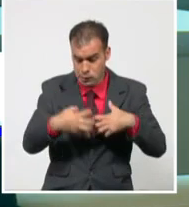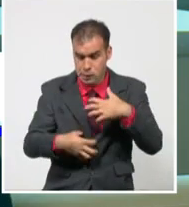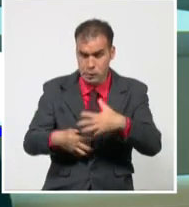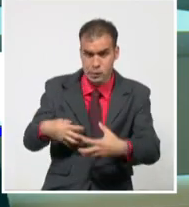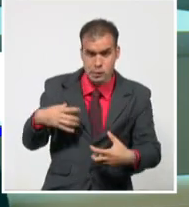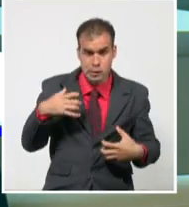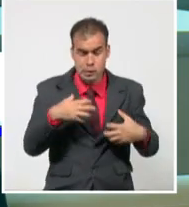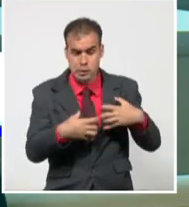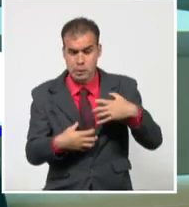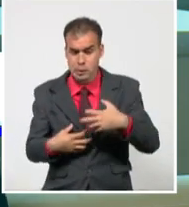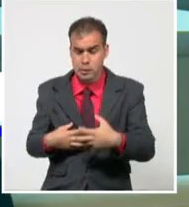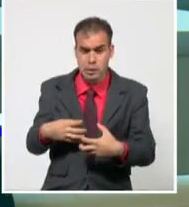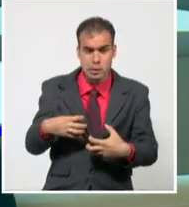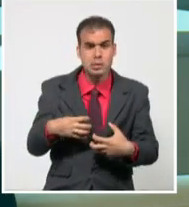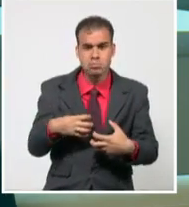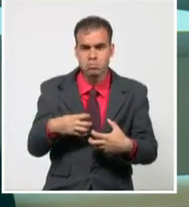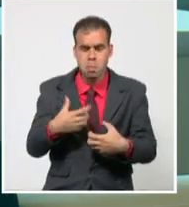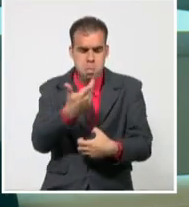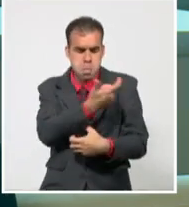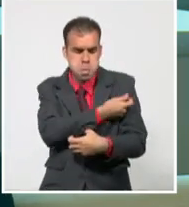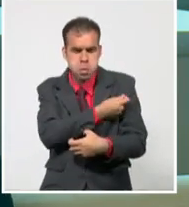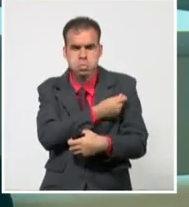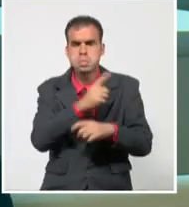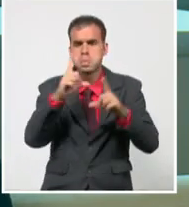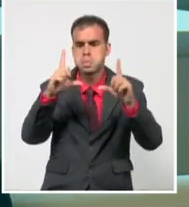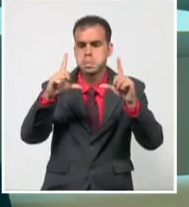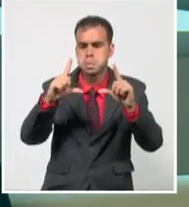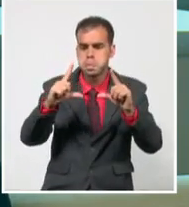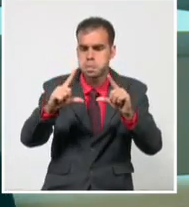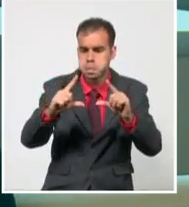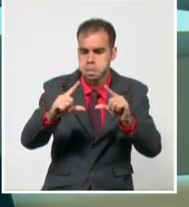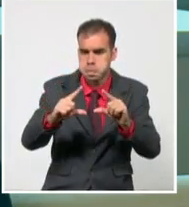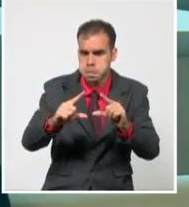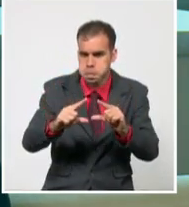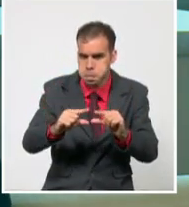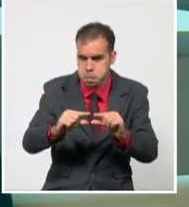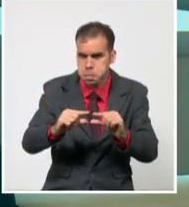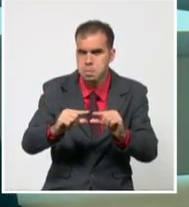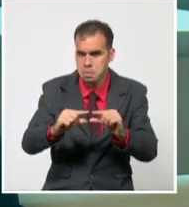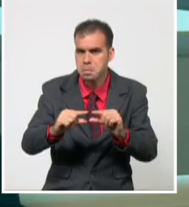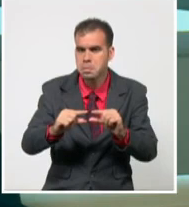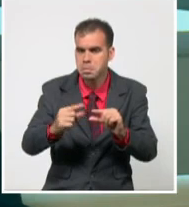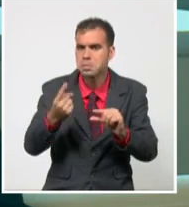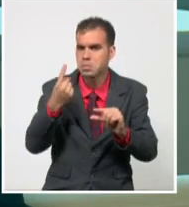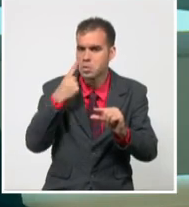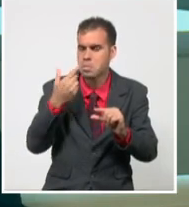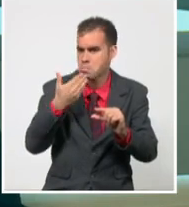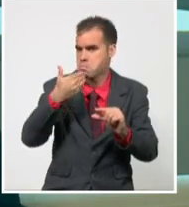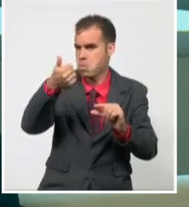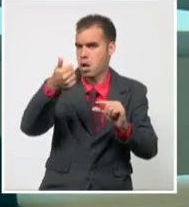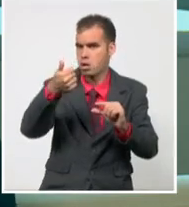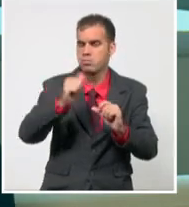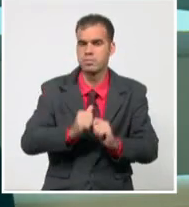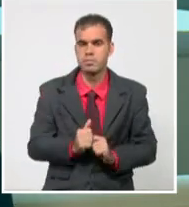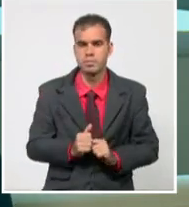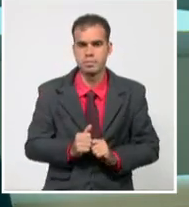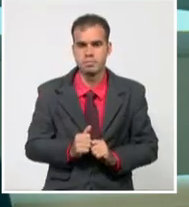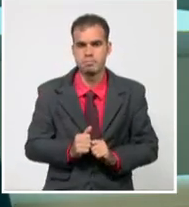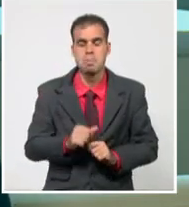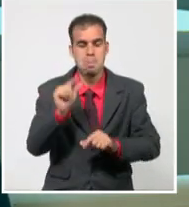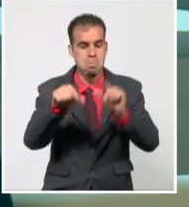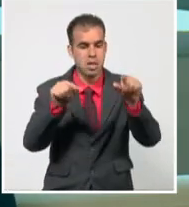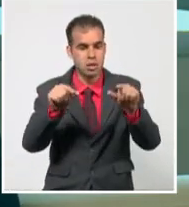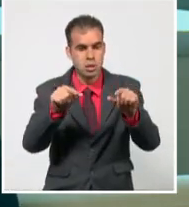cuadro disminuyen inmediatamente al séptimo día, disminuyen ya una gran cantidad. Y los pacientes obviamente mejoran su